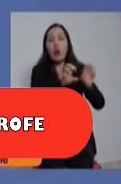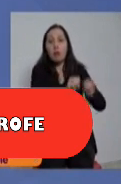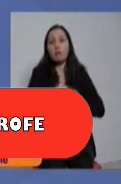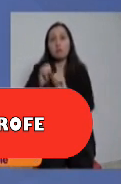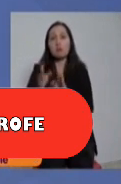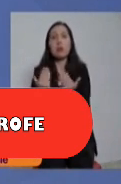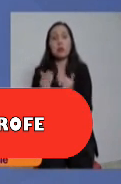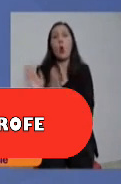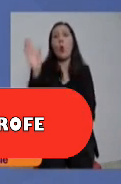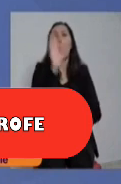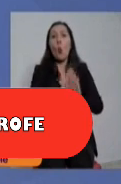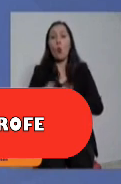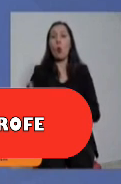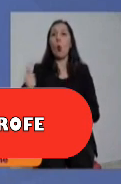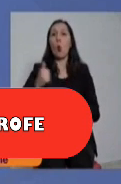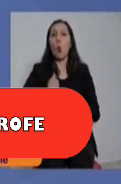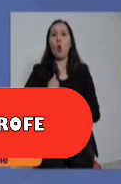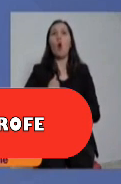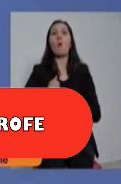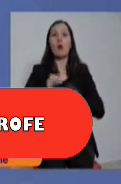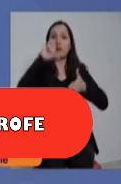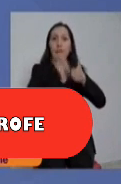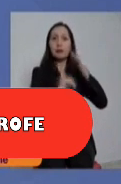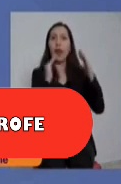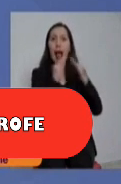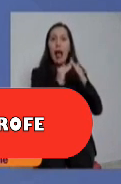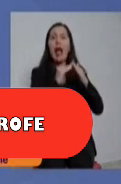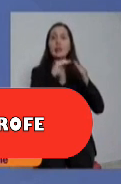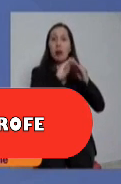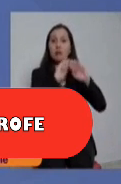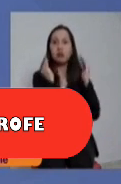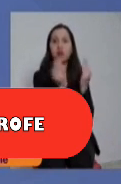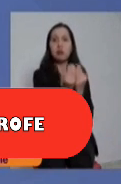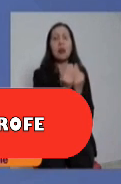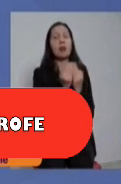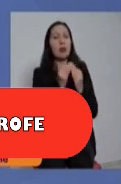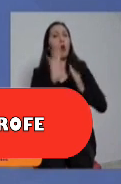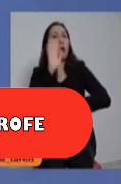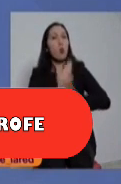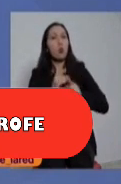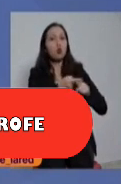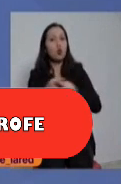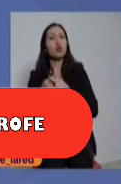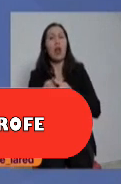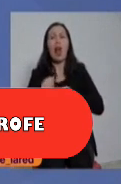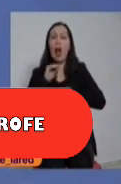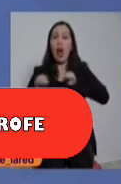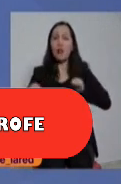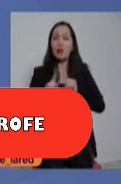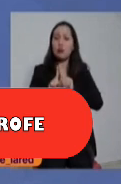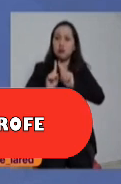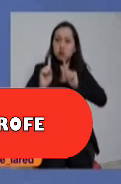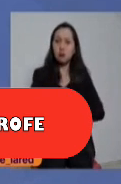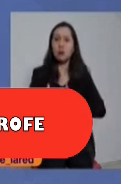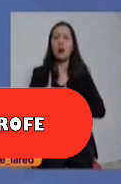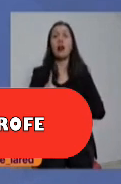necesario, resguardar el cumplimiento de las cuarentenas y de las medidas de aislamiento social que hemos